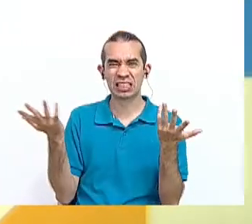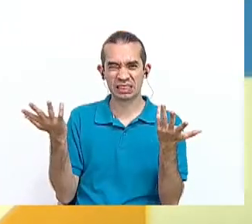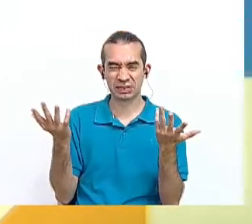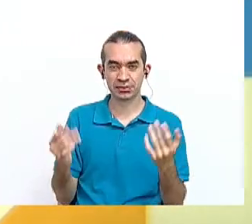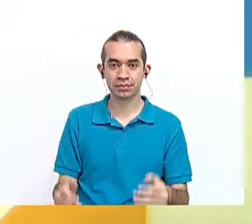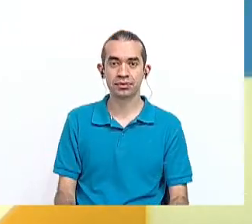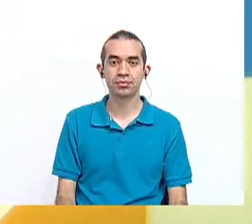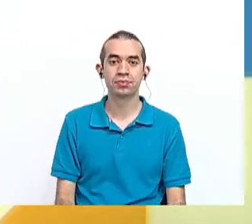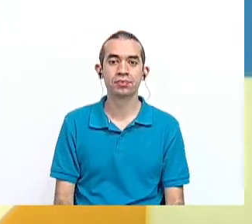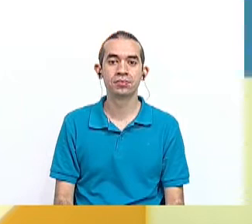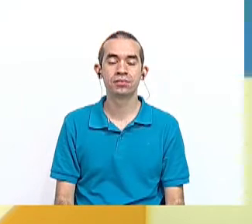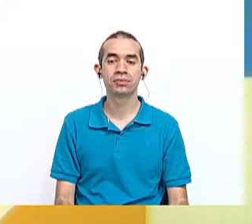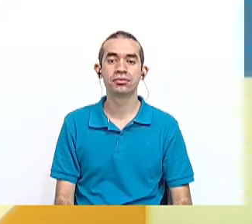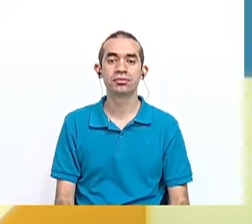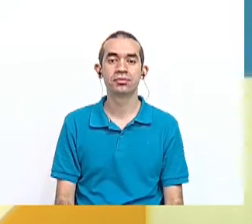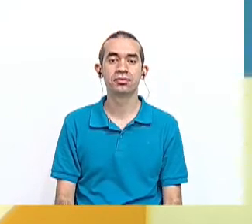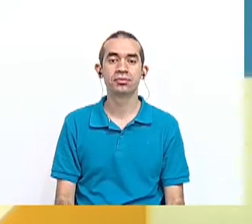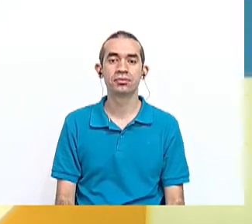consiste.